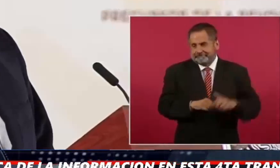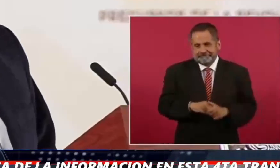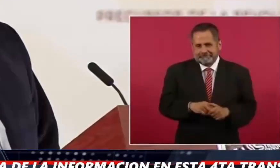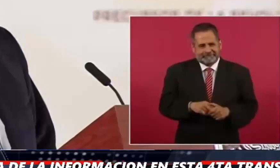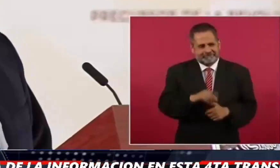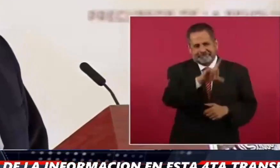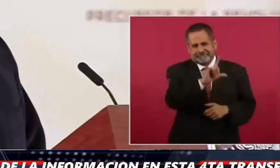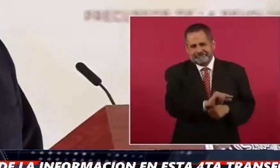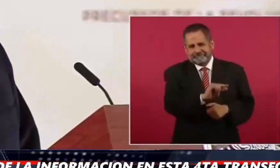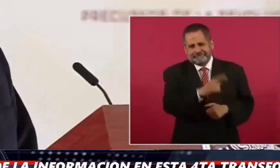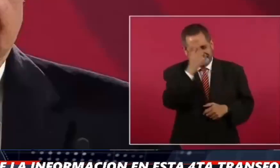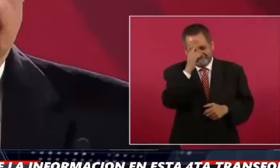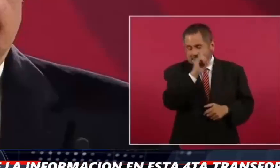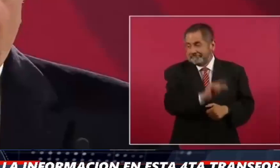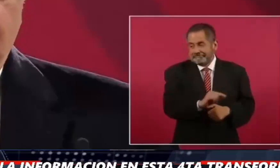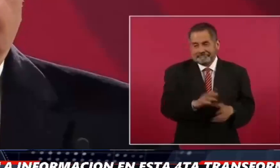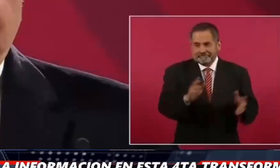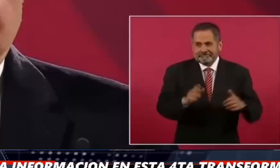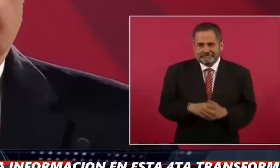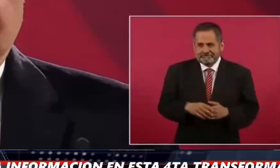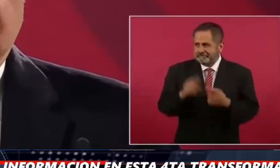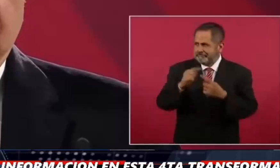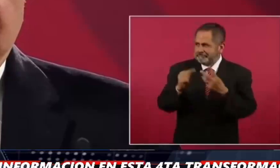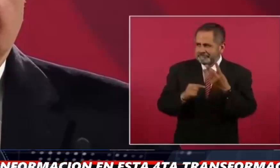muy vulgar todo esto.